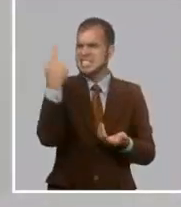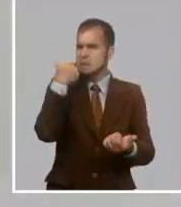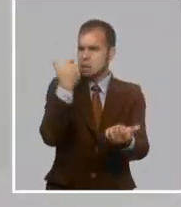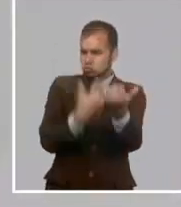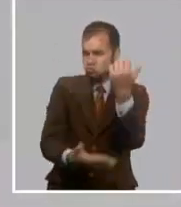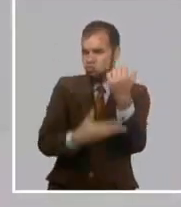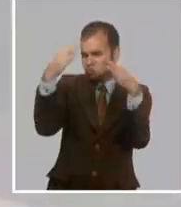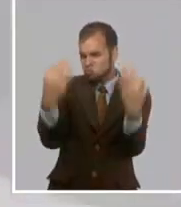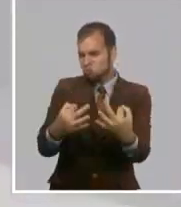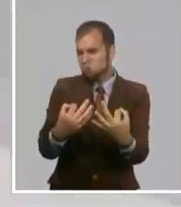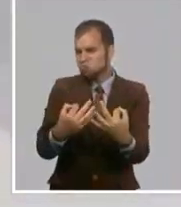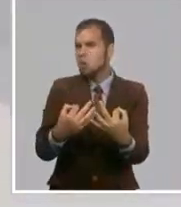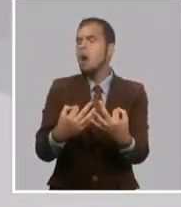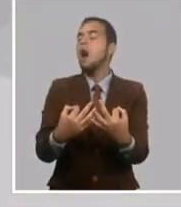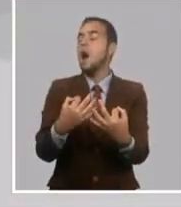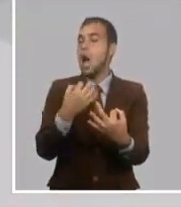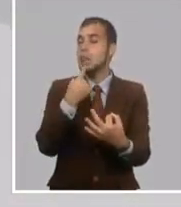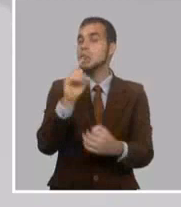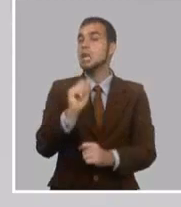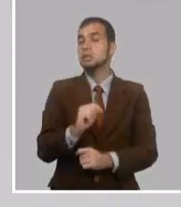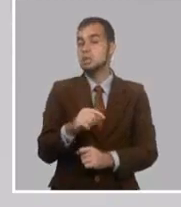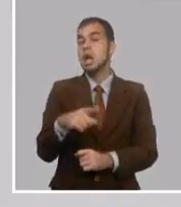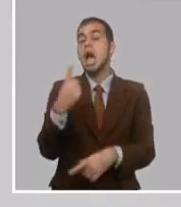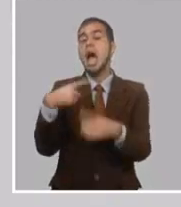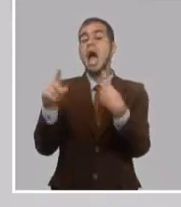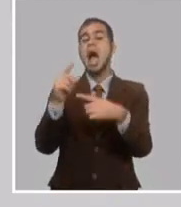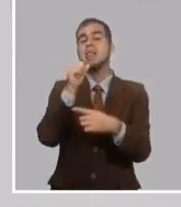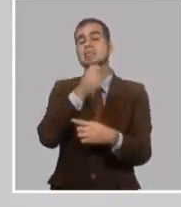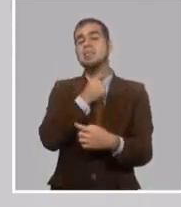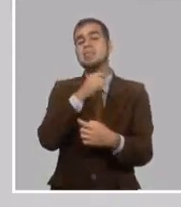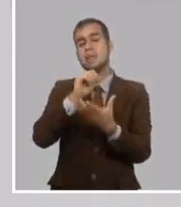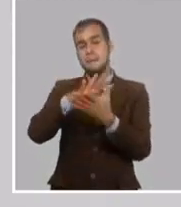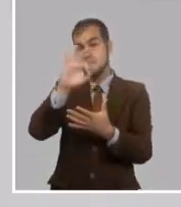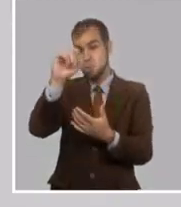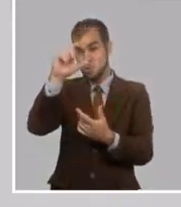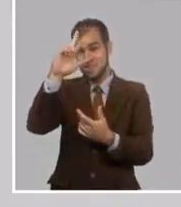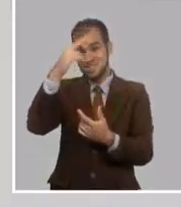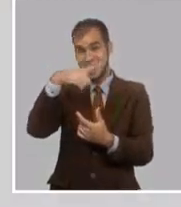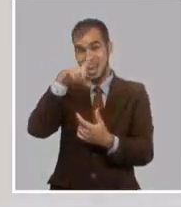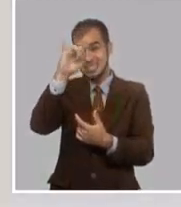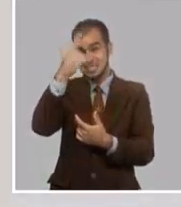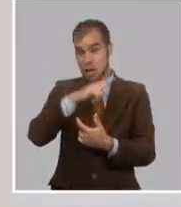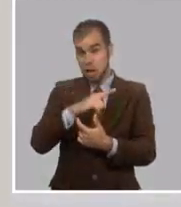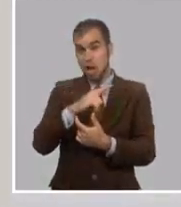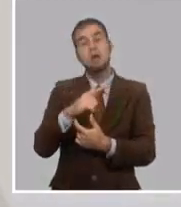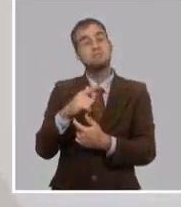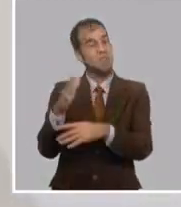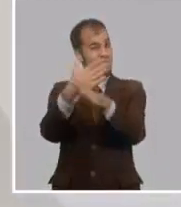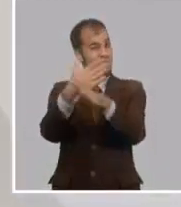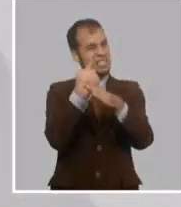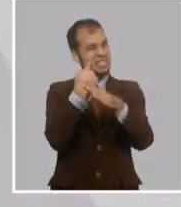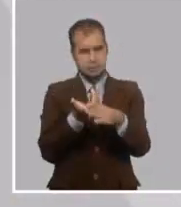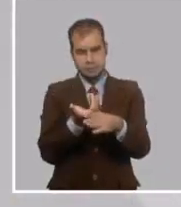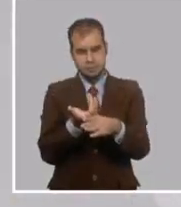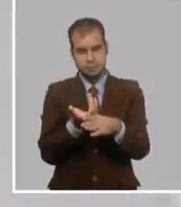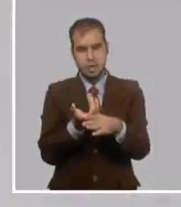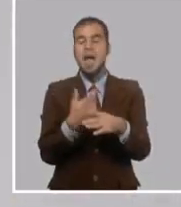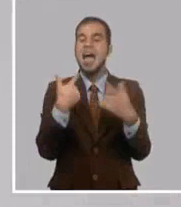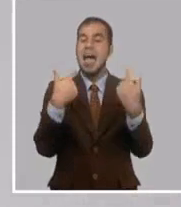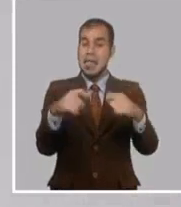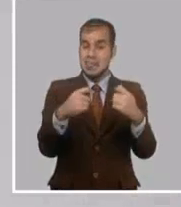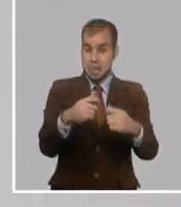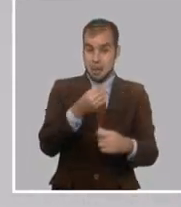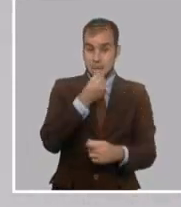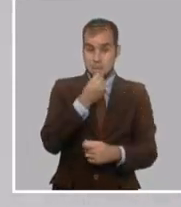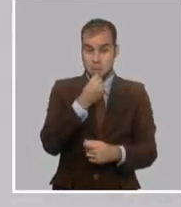que hay democracia de las cuales se habla en la época y no y porque de ciencia democracias porque debe ser capaz de vencer por el